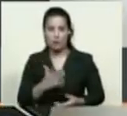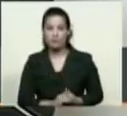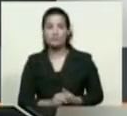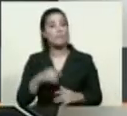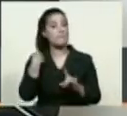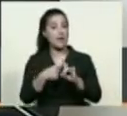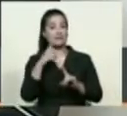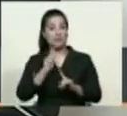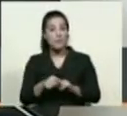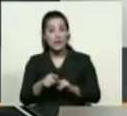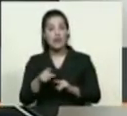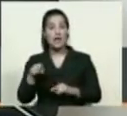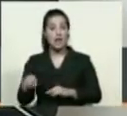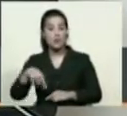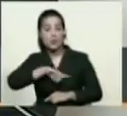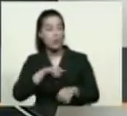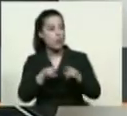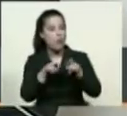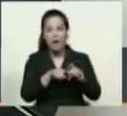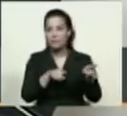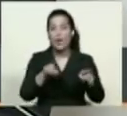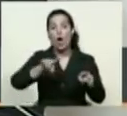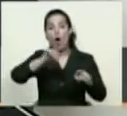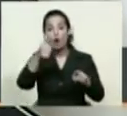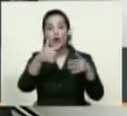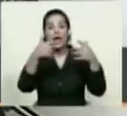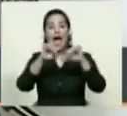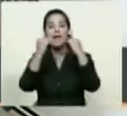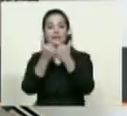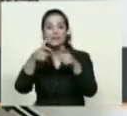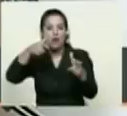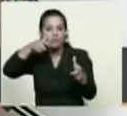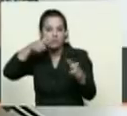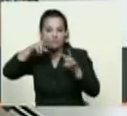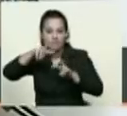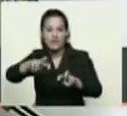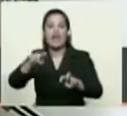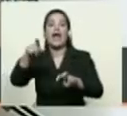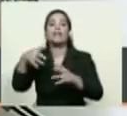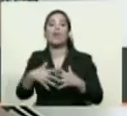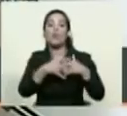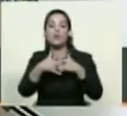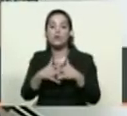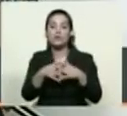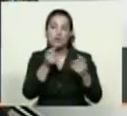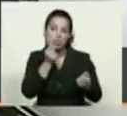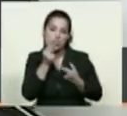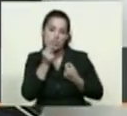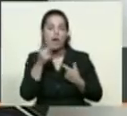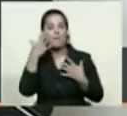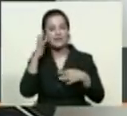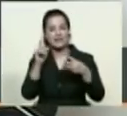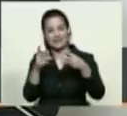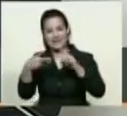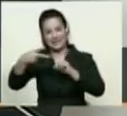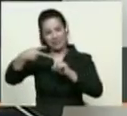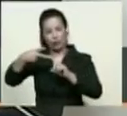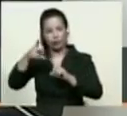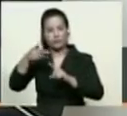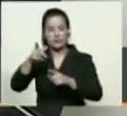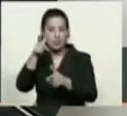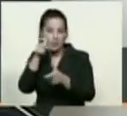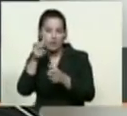a agencias de espionaje y de seguridad norteamericano, por tanto estamos en presencia de un caso de espionaje. Y en tercer lugar, un sabotaje